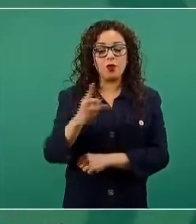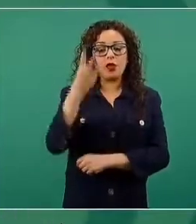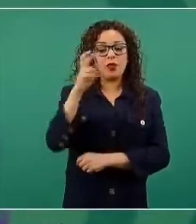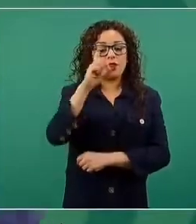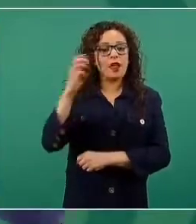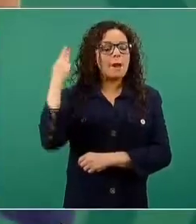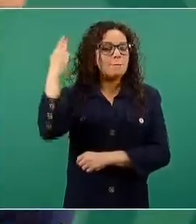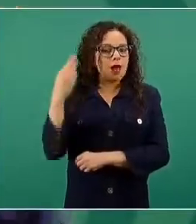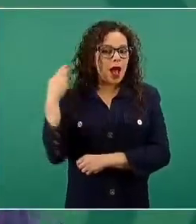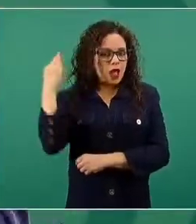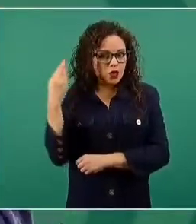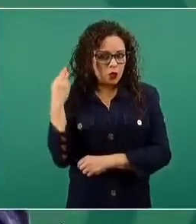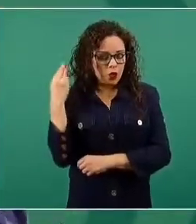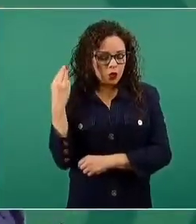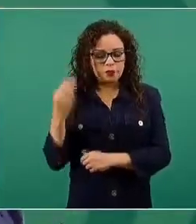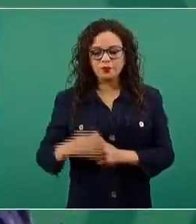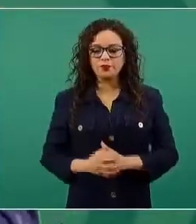mayo.